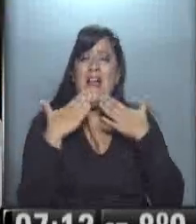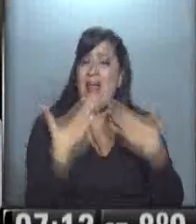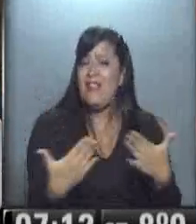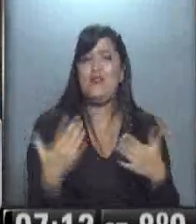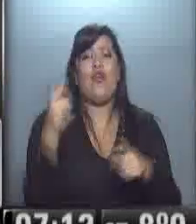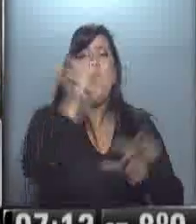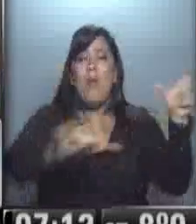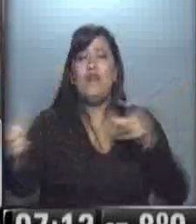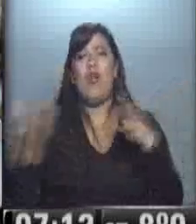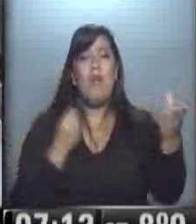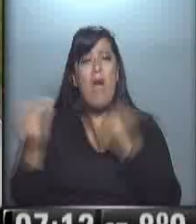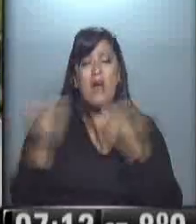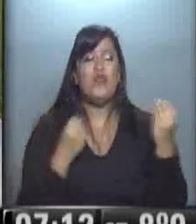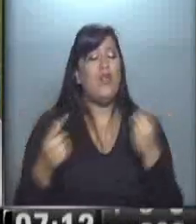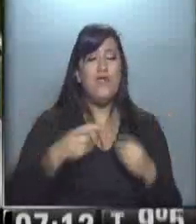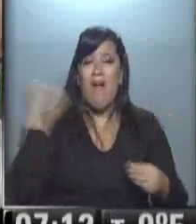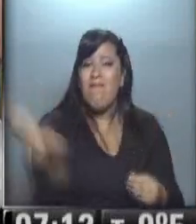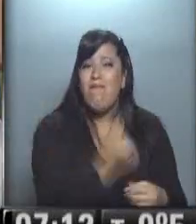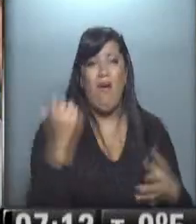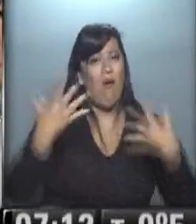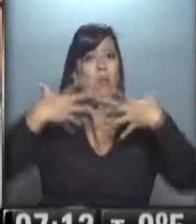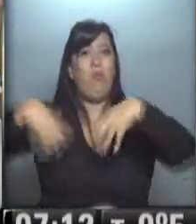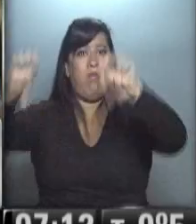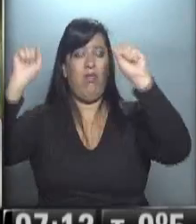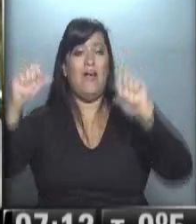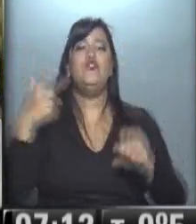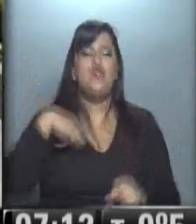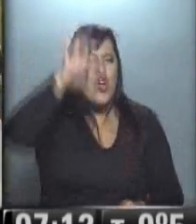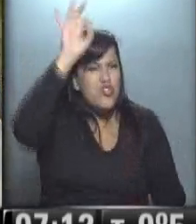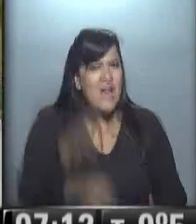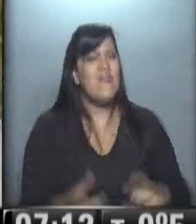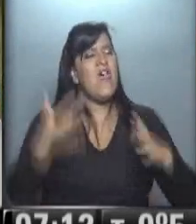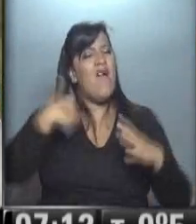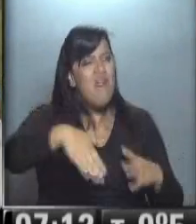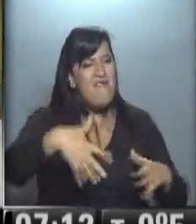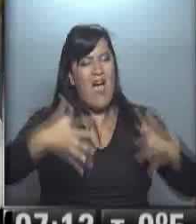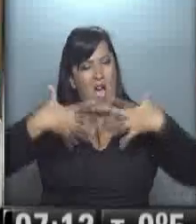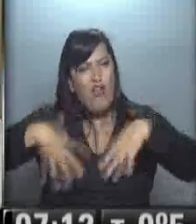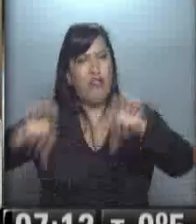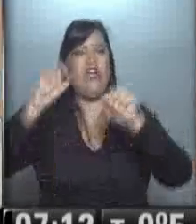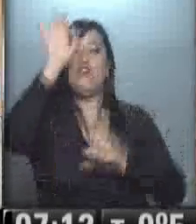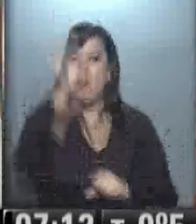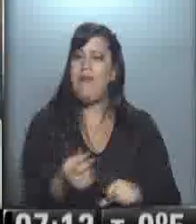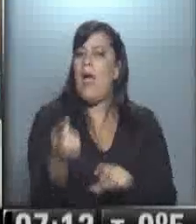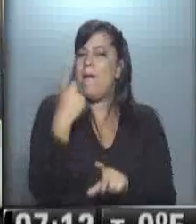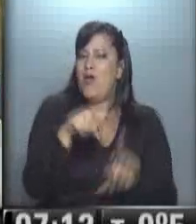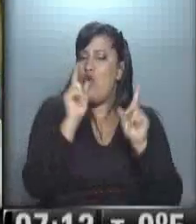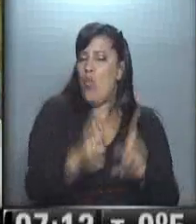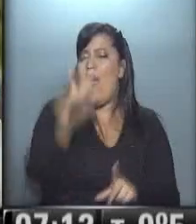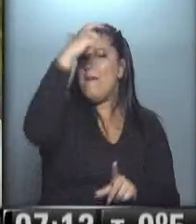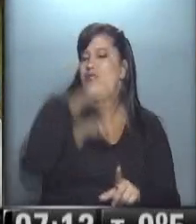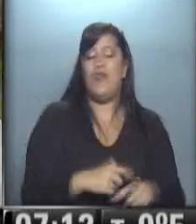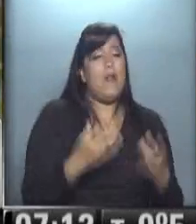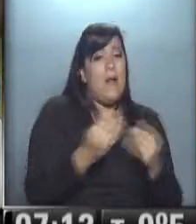porque encontré que era lo que quería. ¿Qué iba a encontrar? No sabía. Como toda persona tiene miedos. Y es un